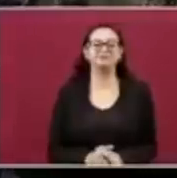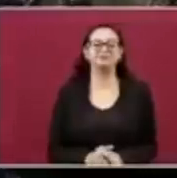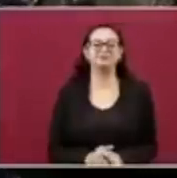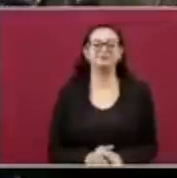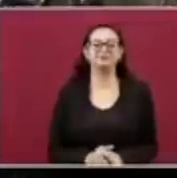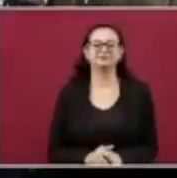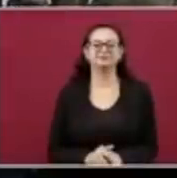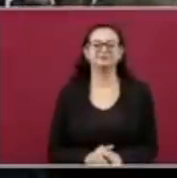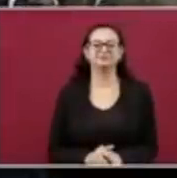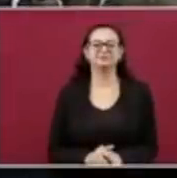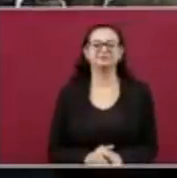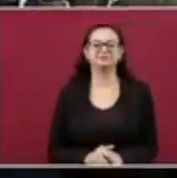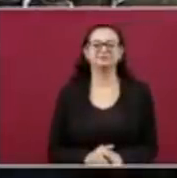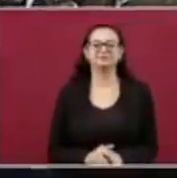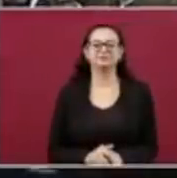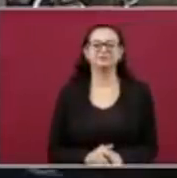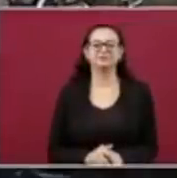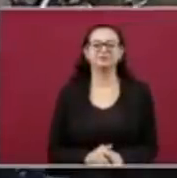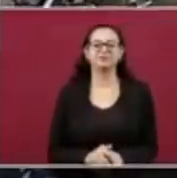Vamos a dedicar